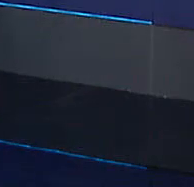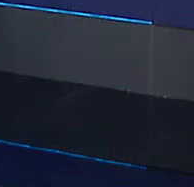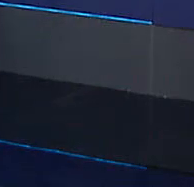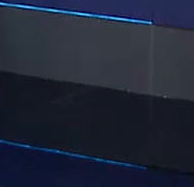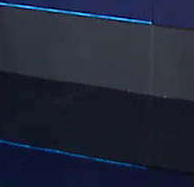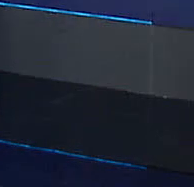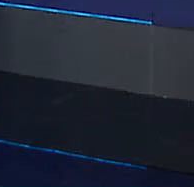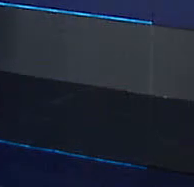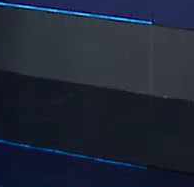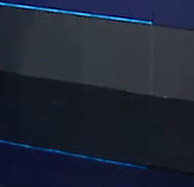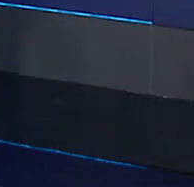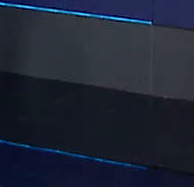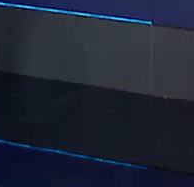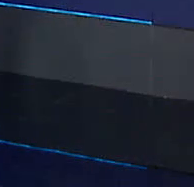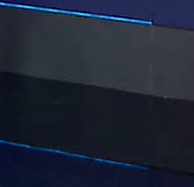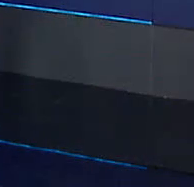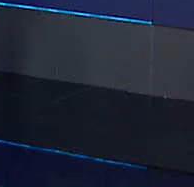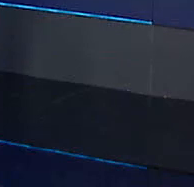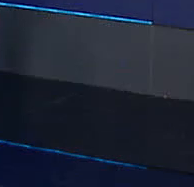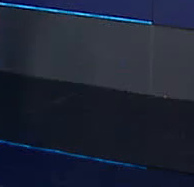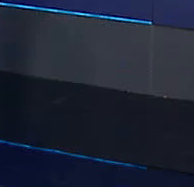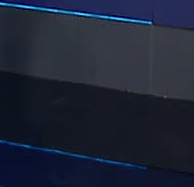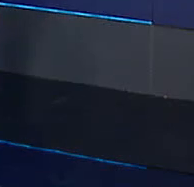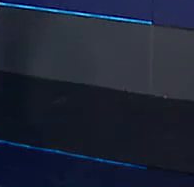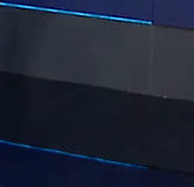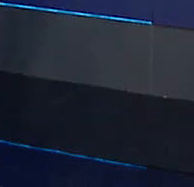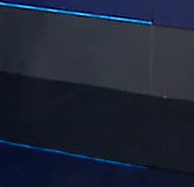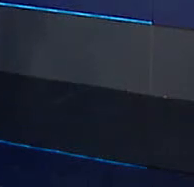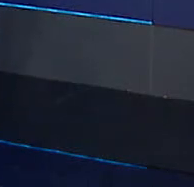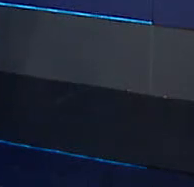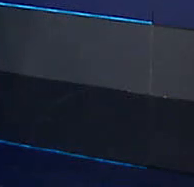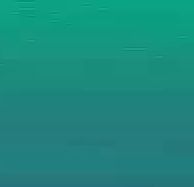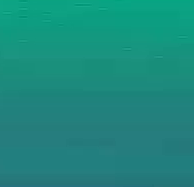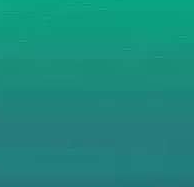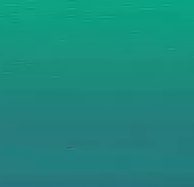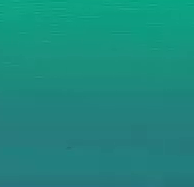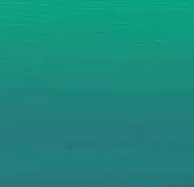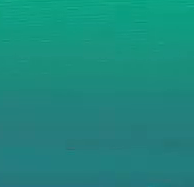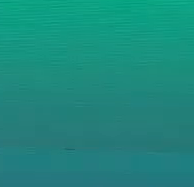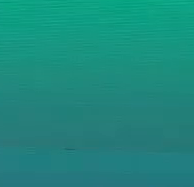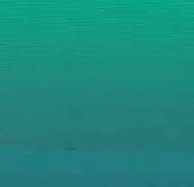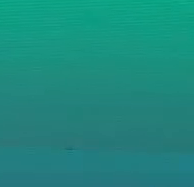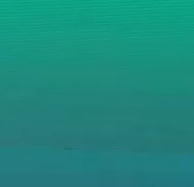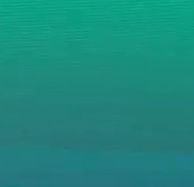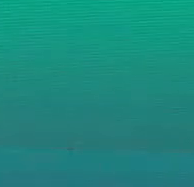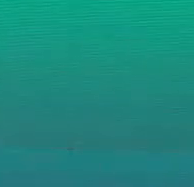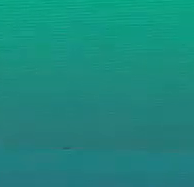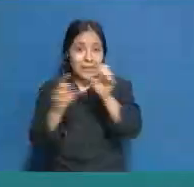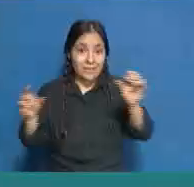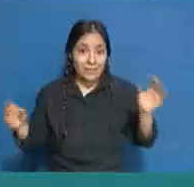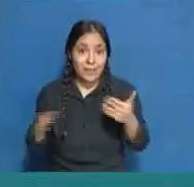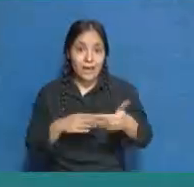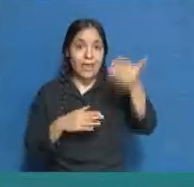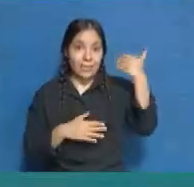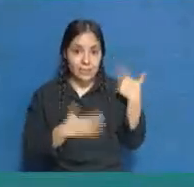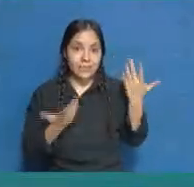esto porque si vos te contagiás, no lo pasás en forma grave, como en algún momento nosotros vivíamos con la pandemia.